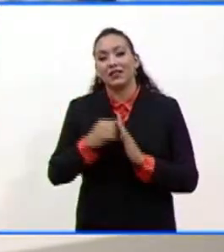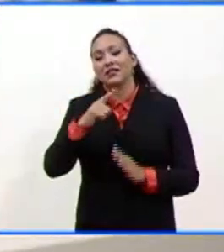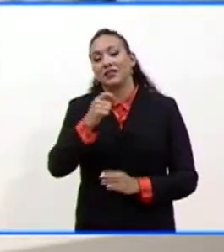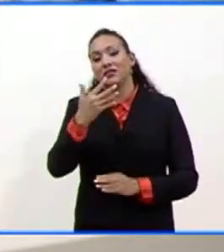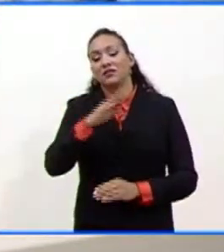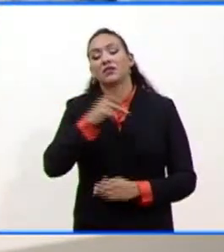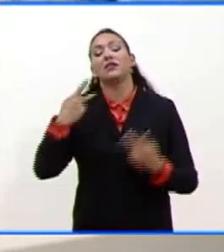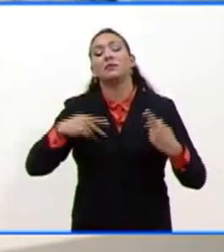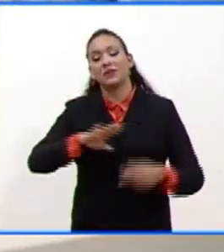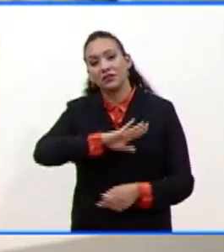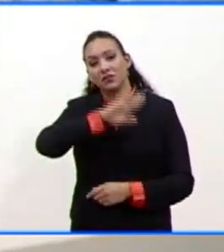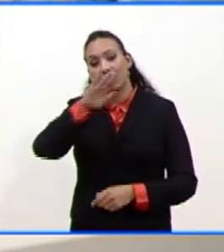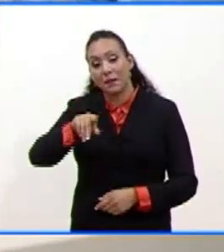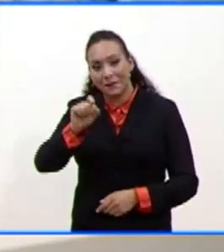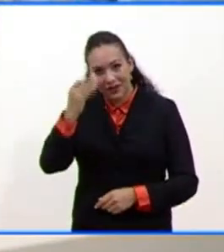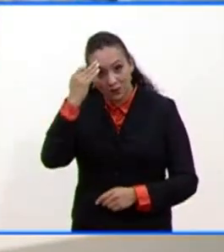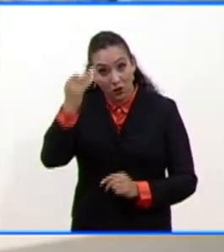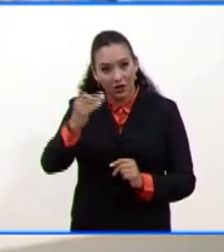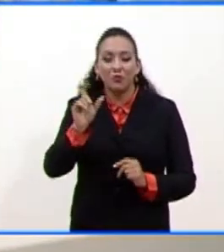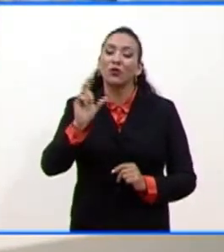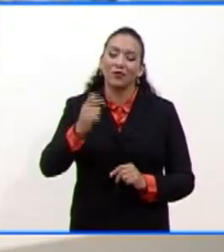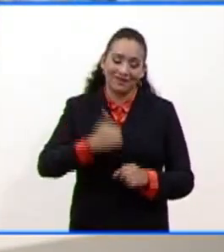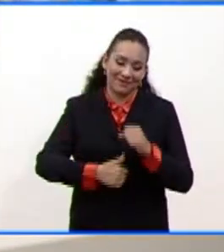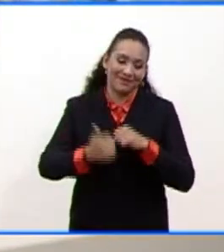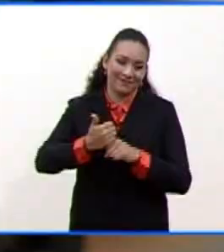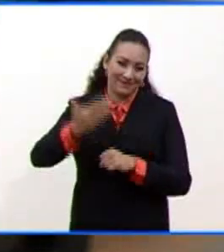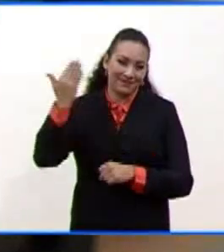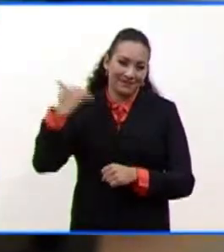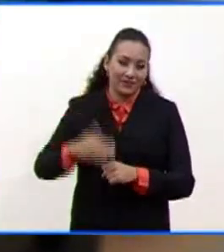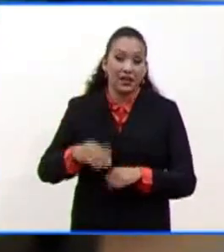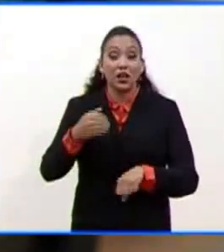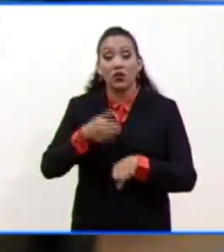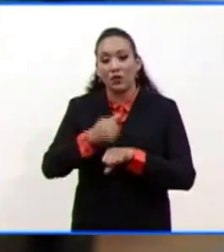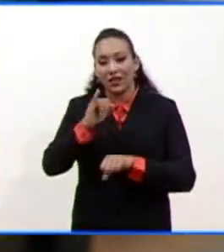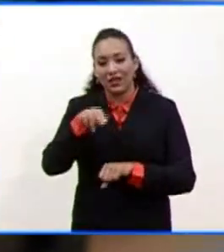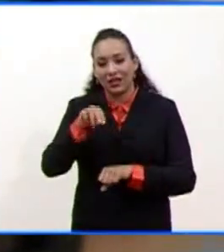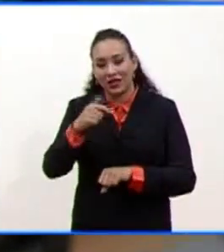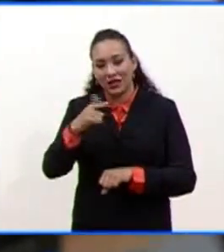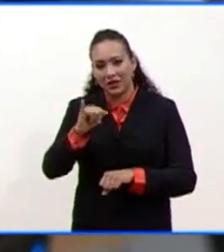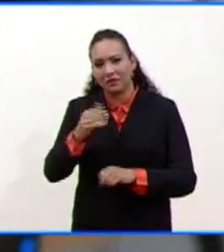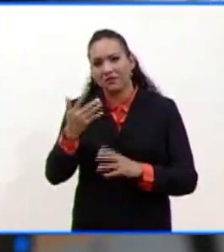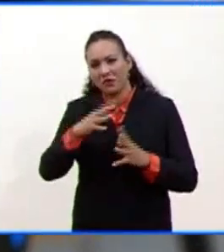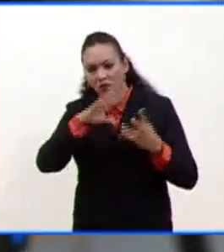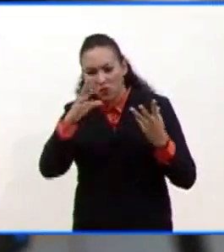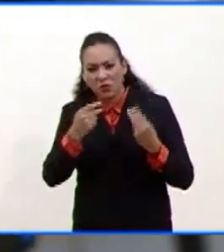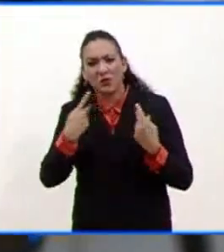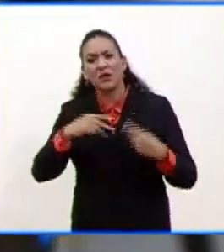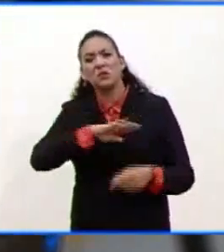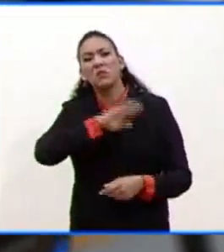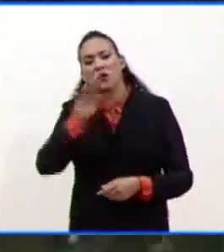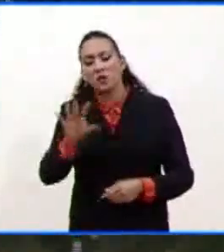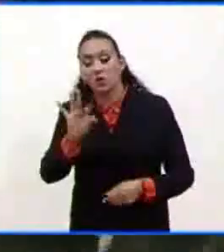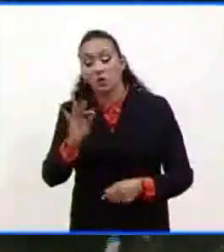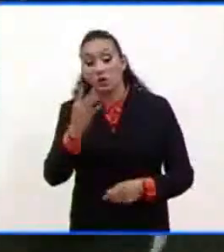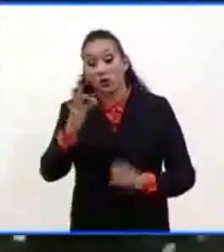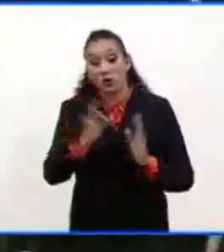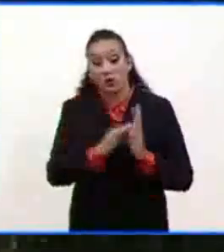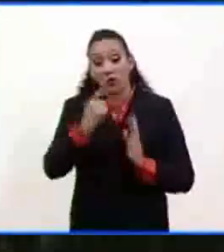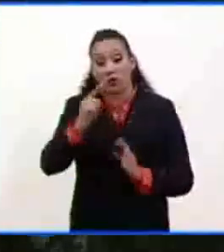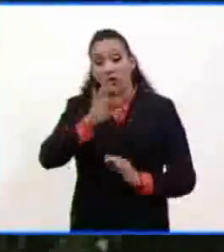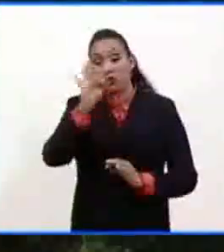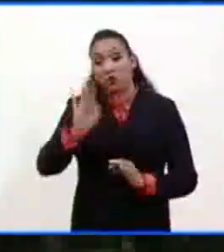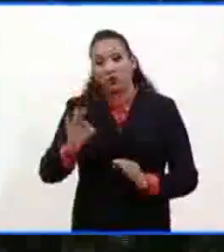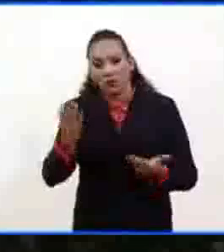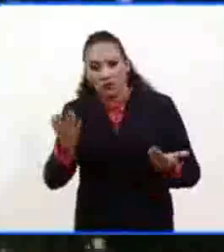596.150 muertes reportadas en el mismo periodo del año anterior, según datos del INEGI. Del total de defunciones, el